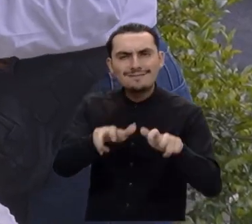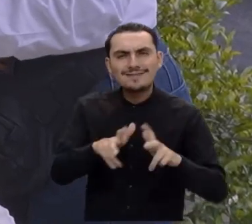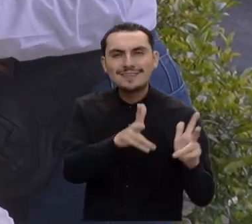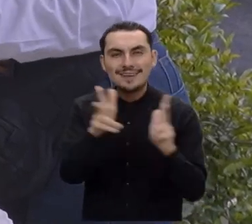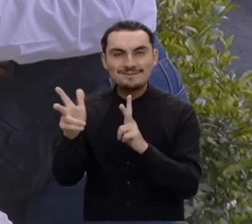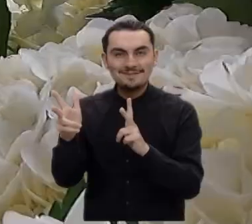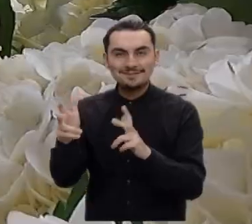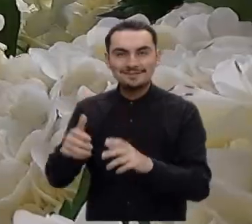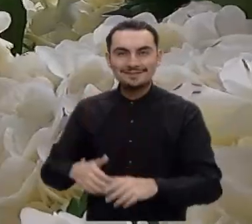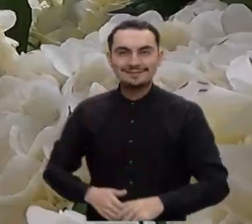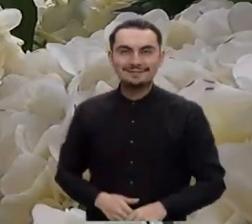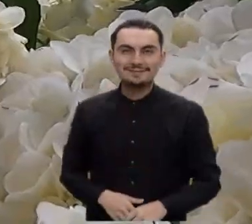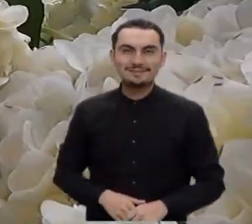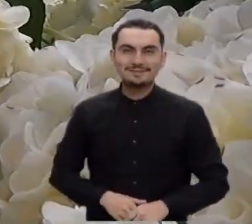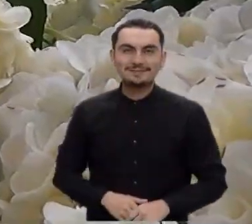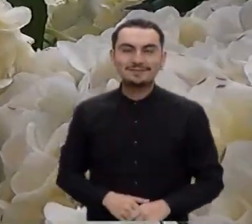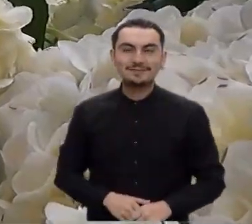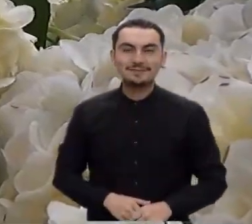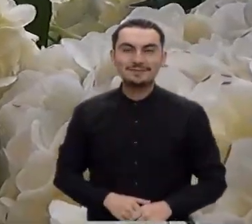del campo.